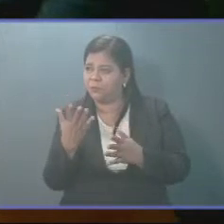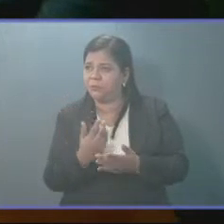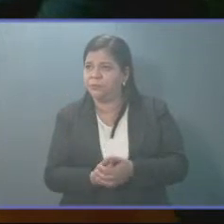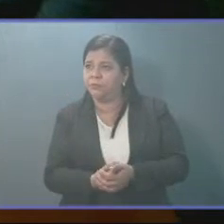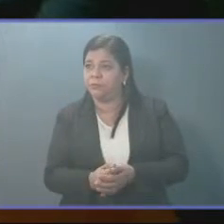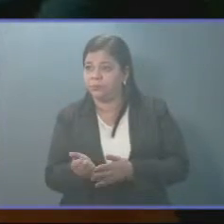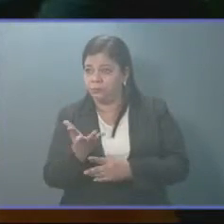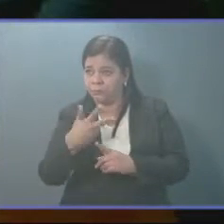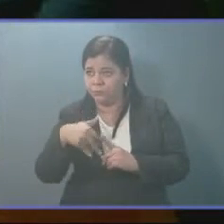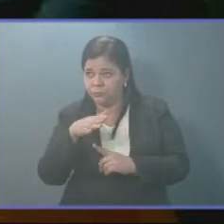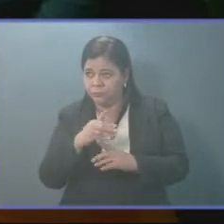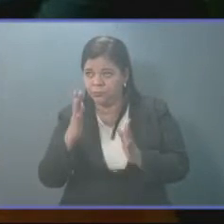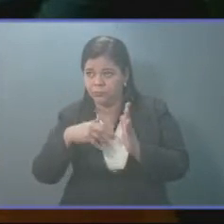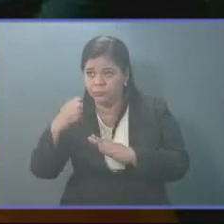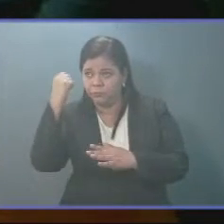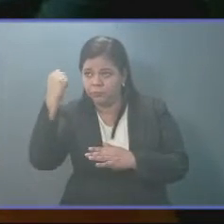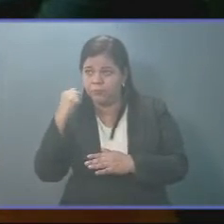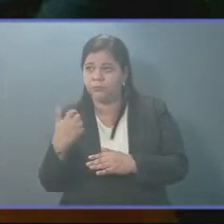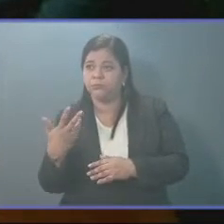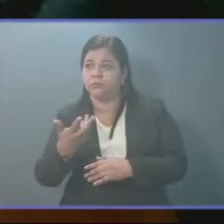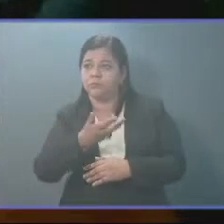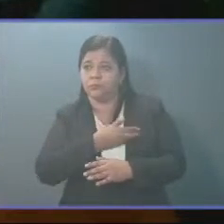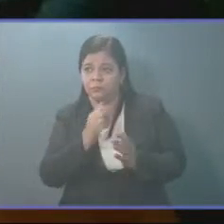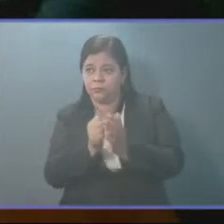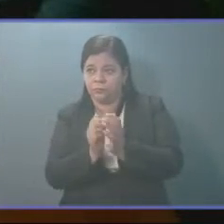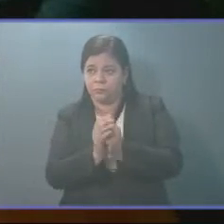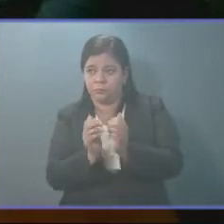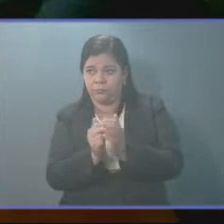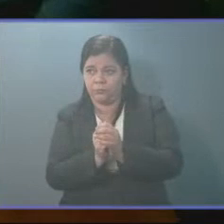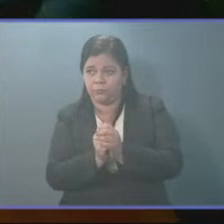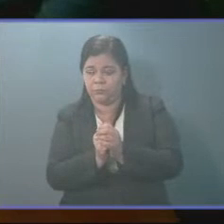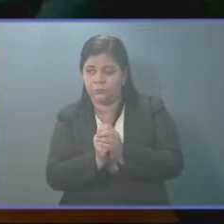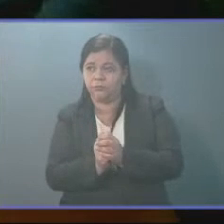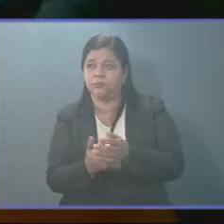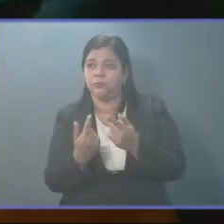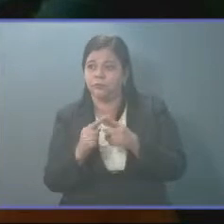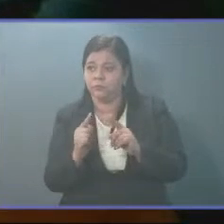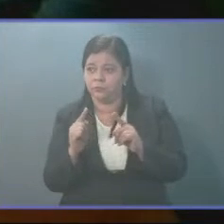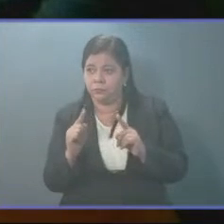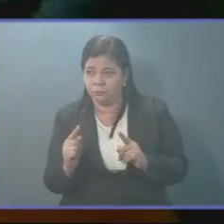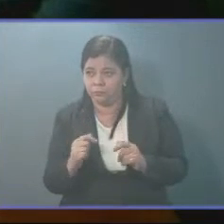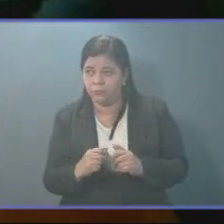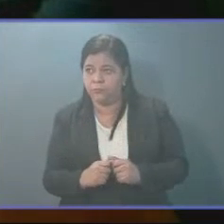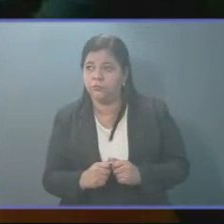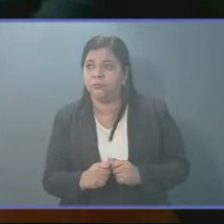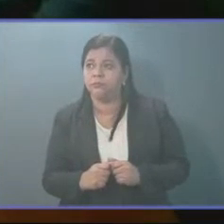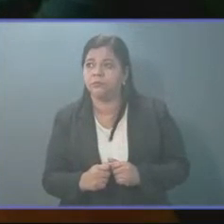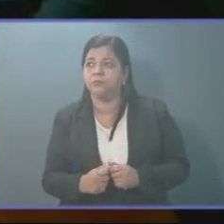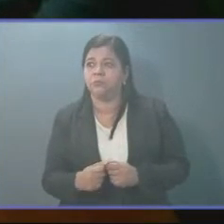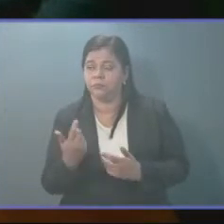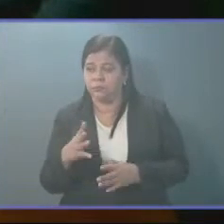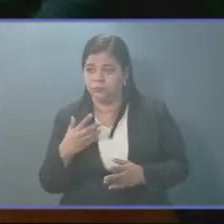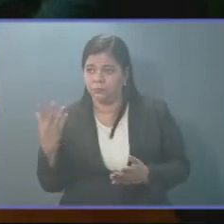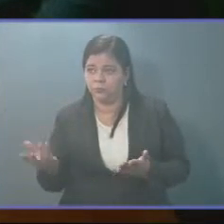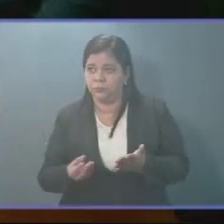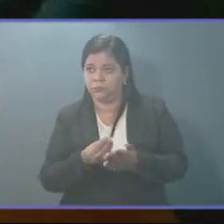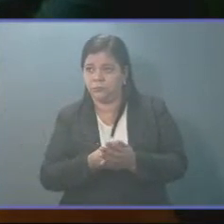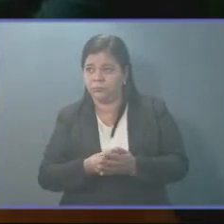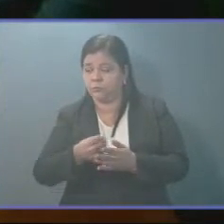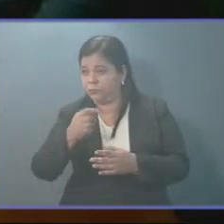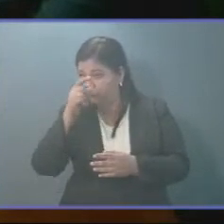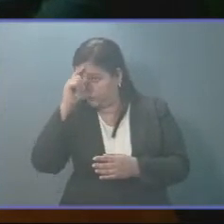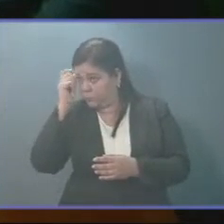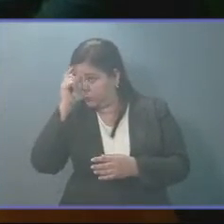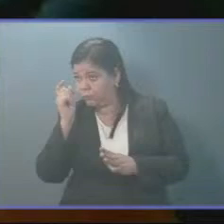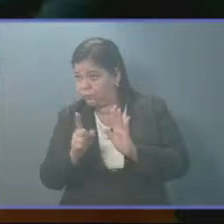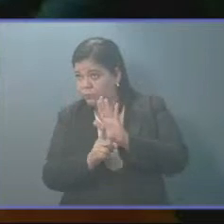situaciones, de las principales problemáticas que se da, de por qué la tardía, sumado a la carga laboral que ya tienen, la